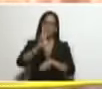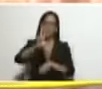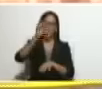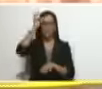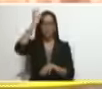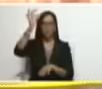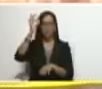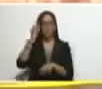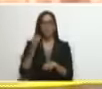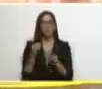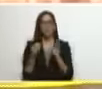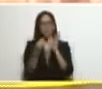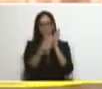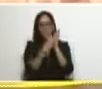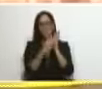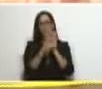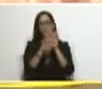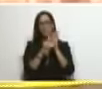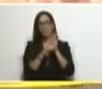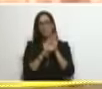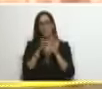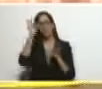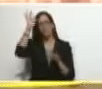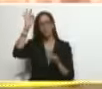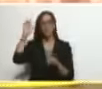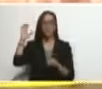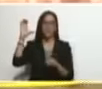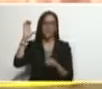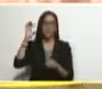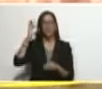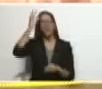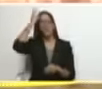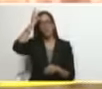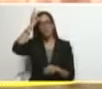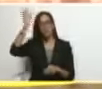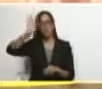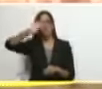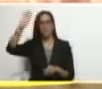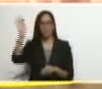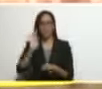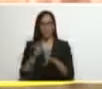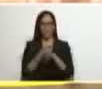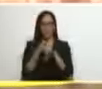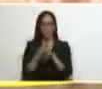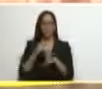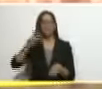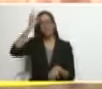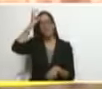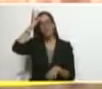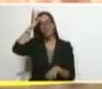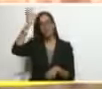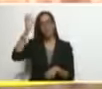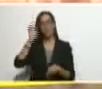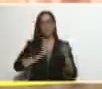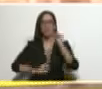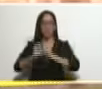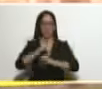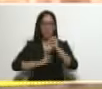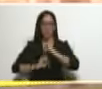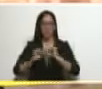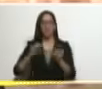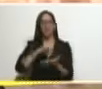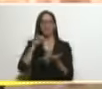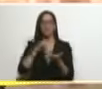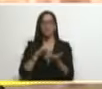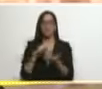en la Constitución, el Consejo de Estado, el Consejo Federal de Gobierno y el Consejo de Defensa de la Nación,